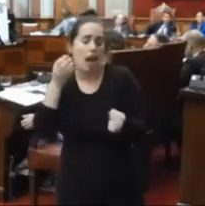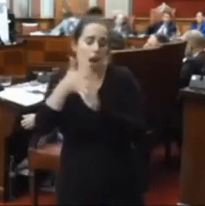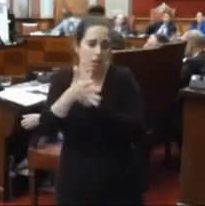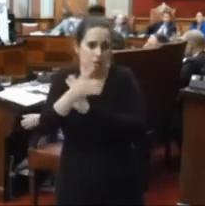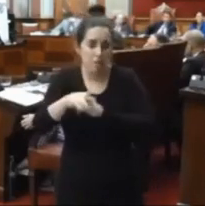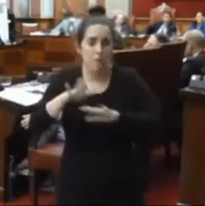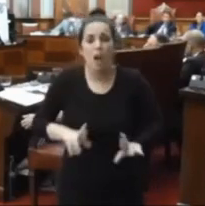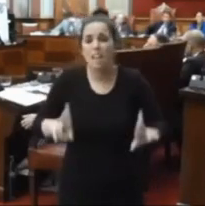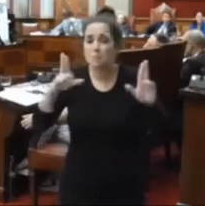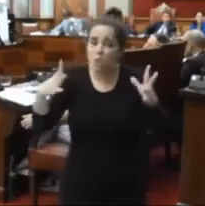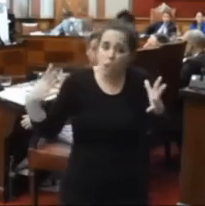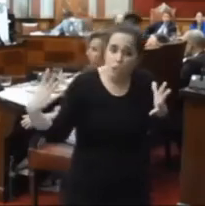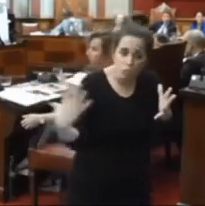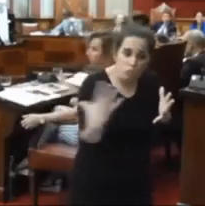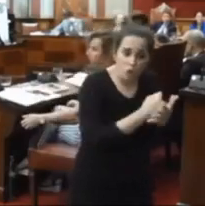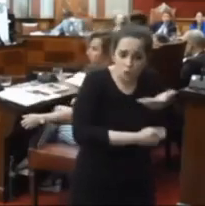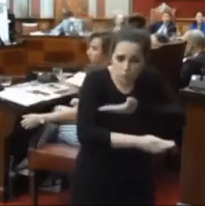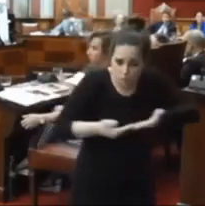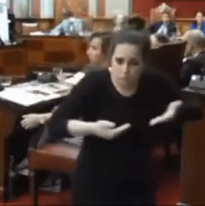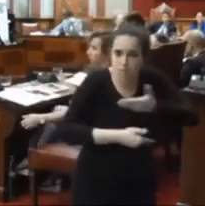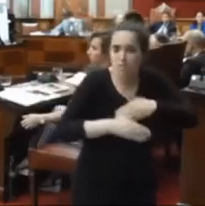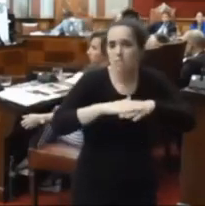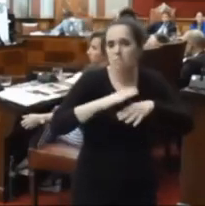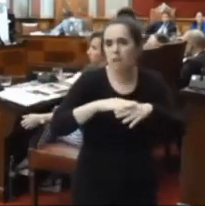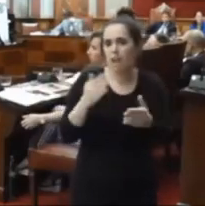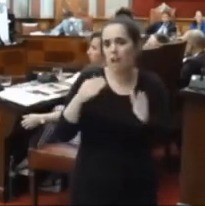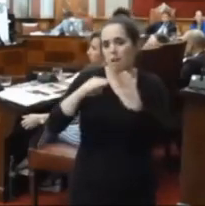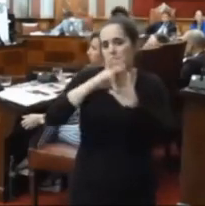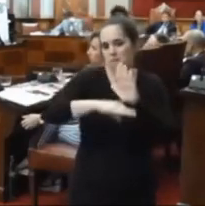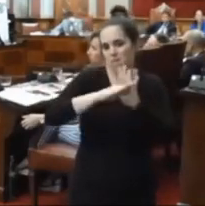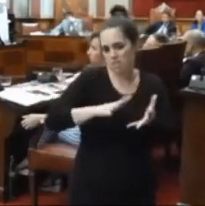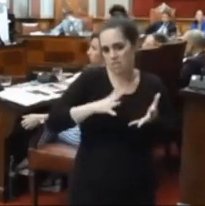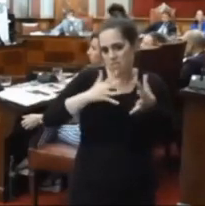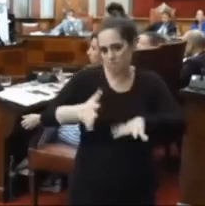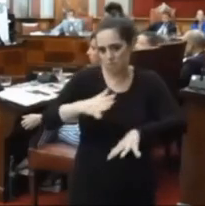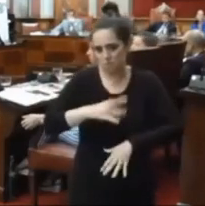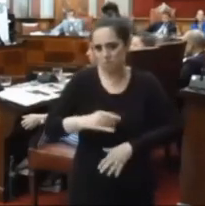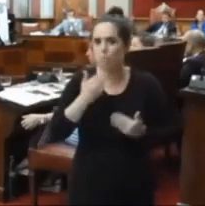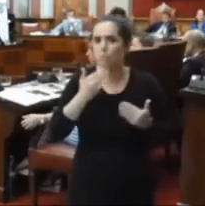consigamos que estas medidas se pongan en marcha. Muchas gracias además por dejarme un poquito más de tiempo.